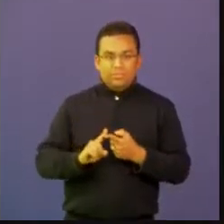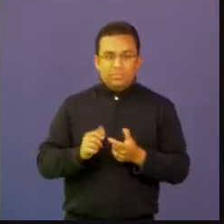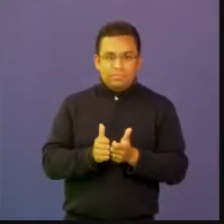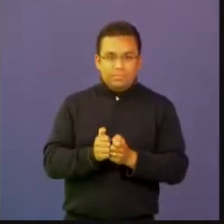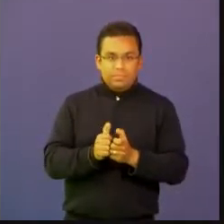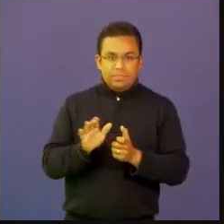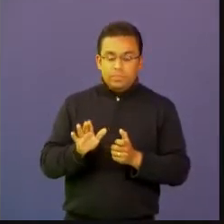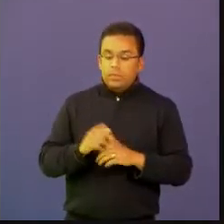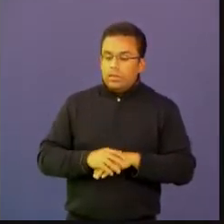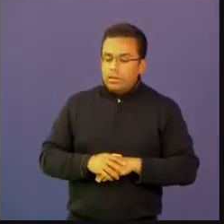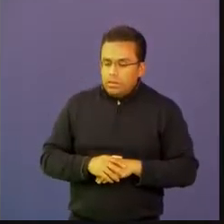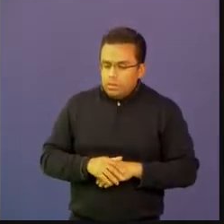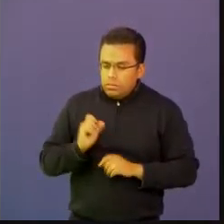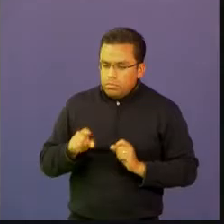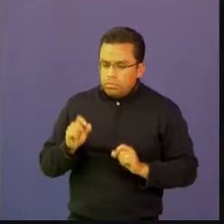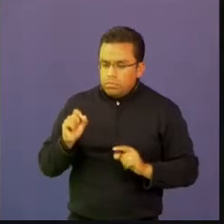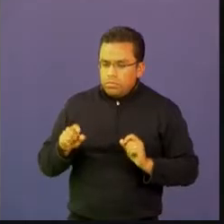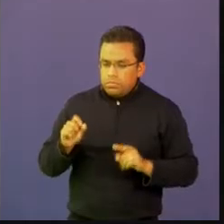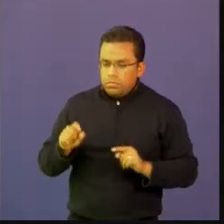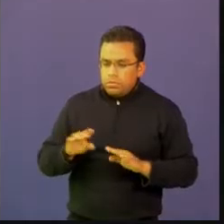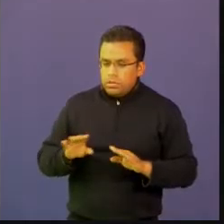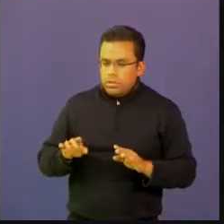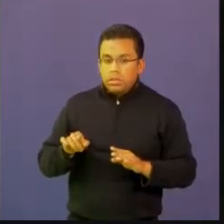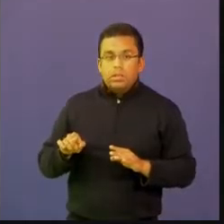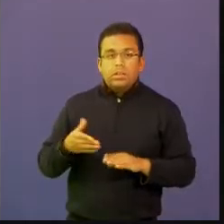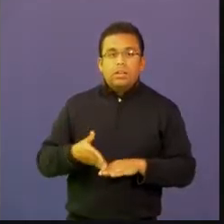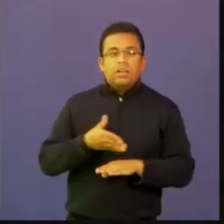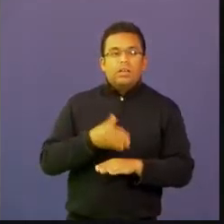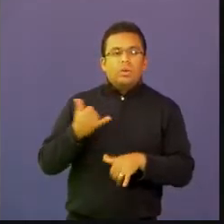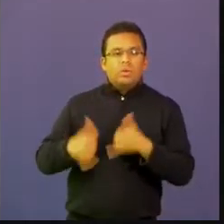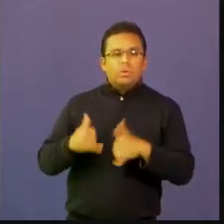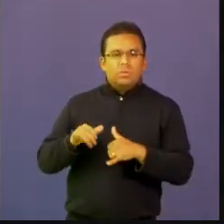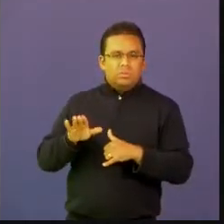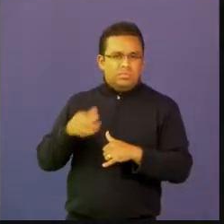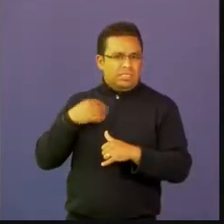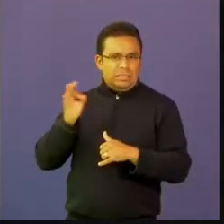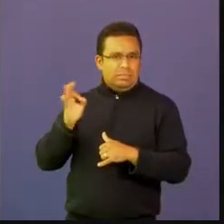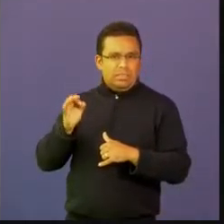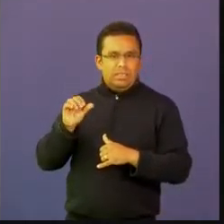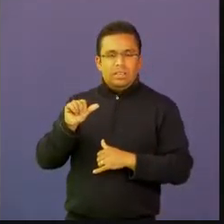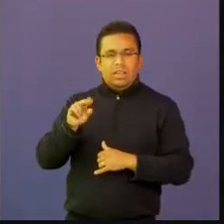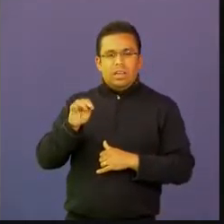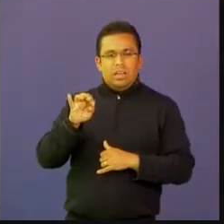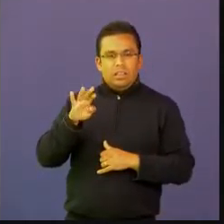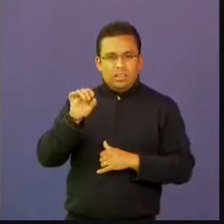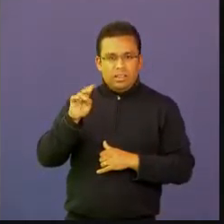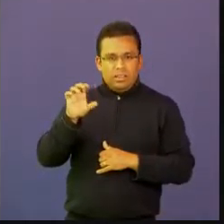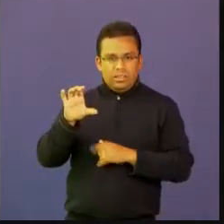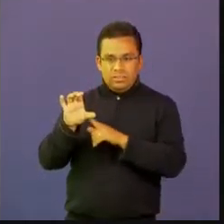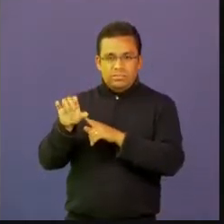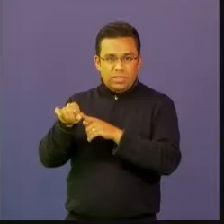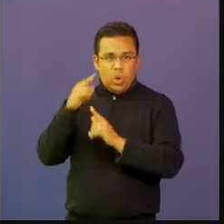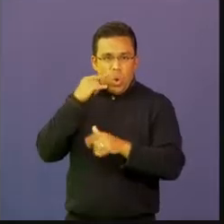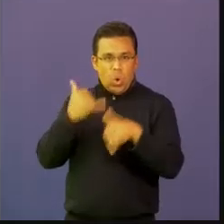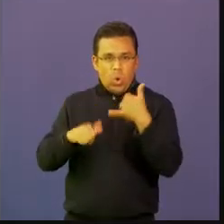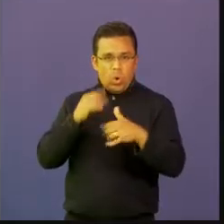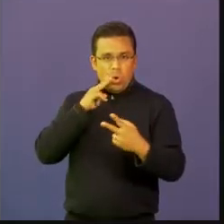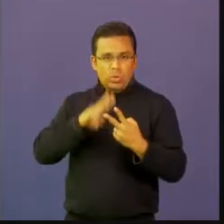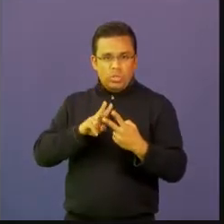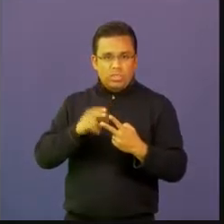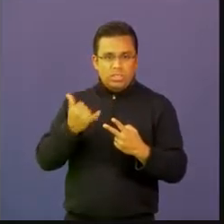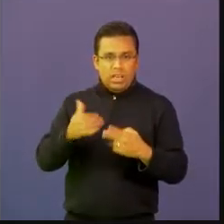este estudiante jugaba Minecraft. Seguramente muchos de ustedes conozcan este juego y en las jornadas